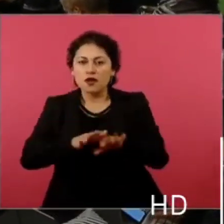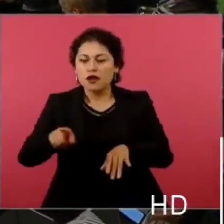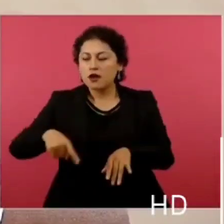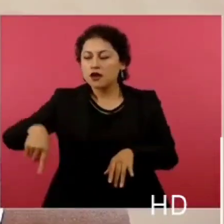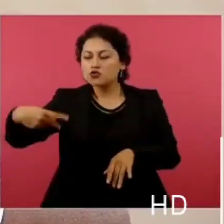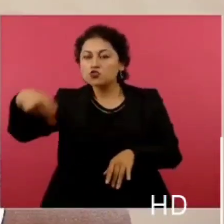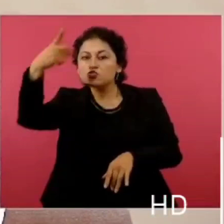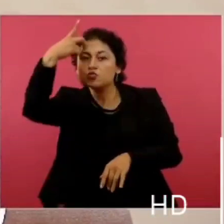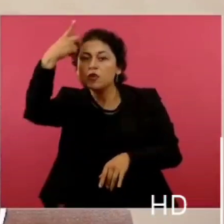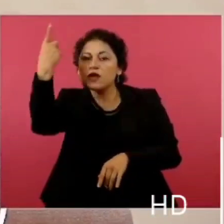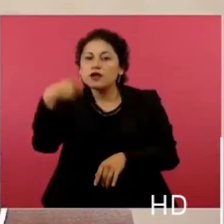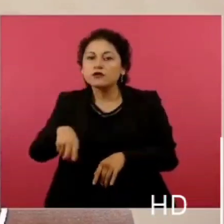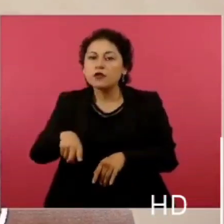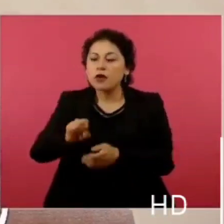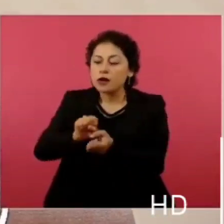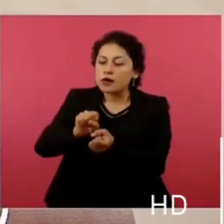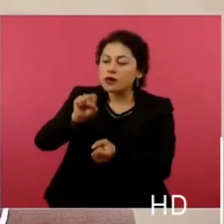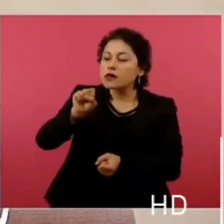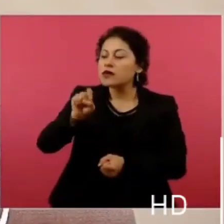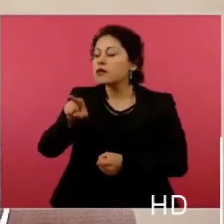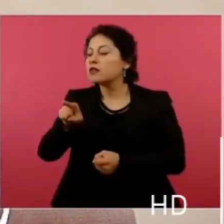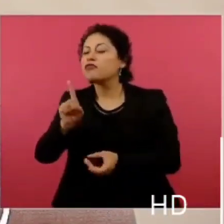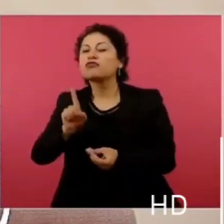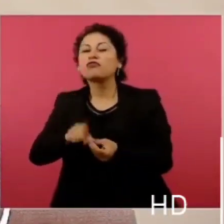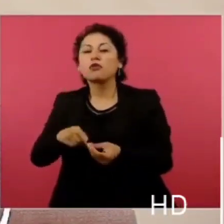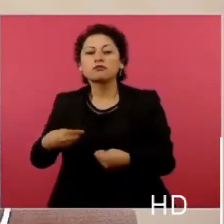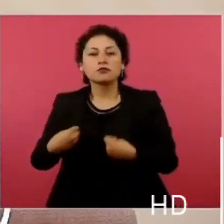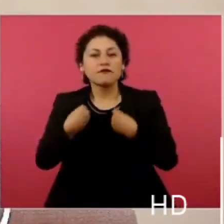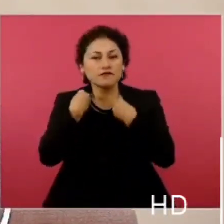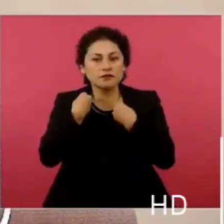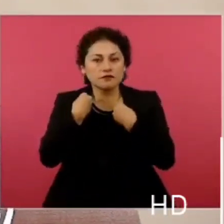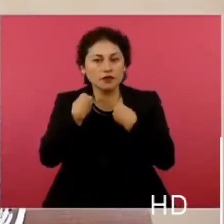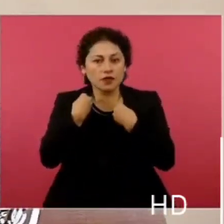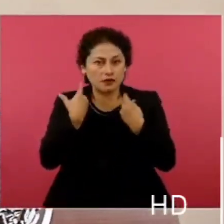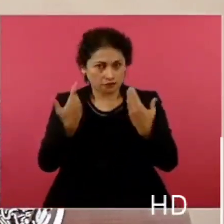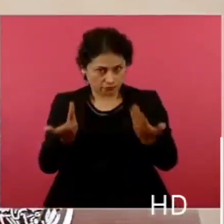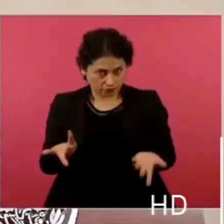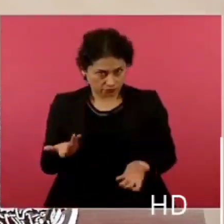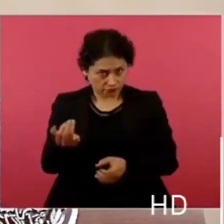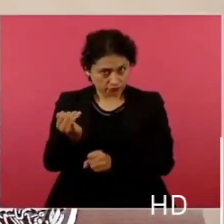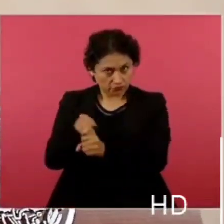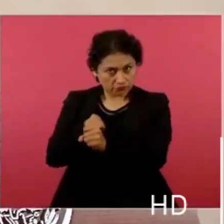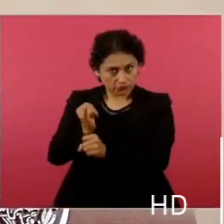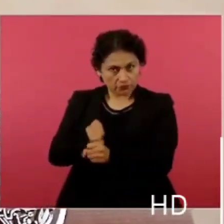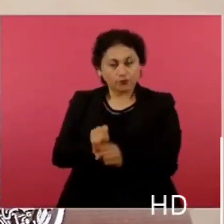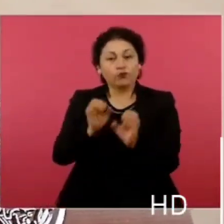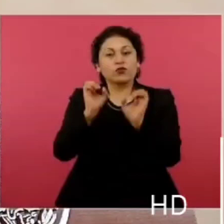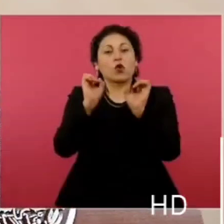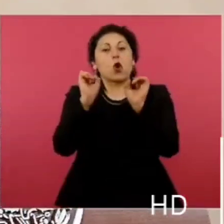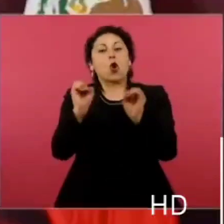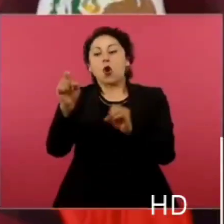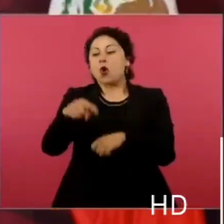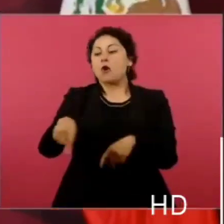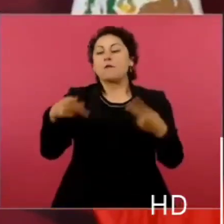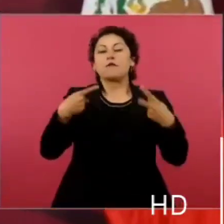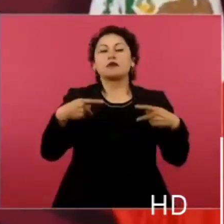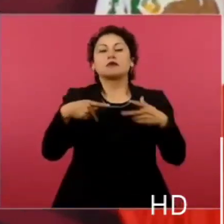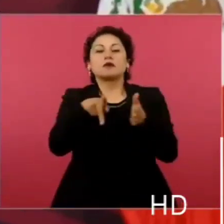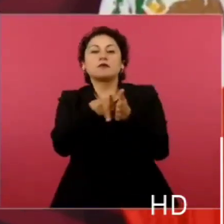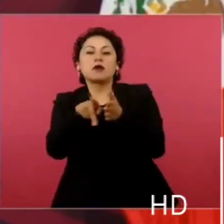más importantes y los periodistas más famosos?